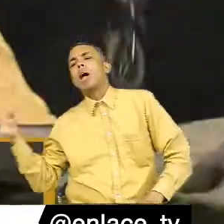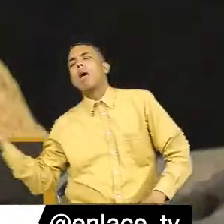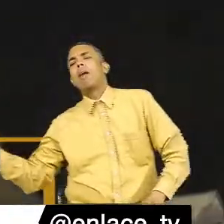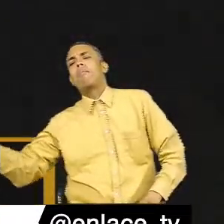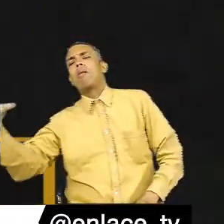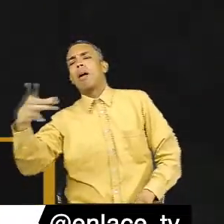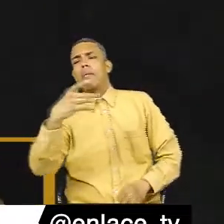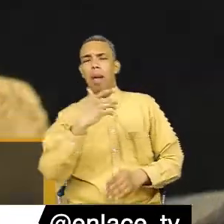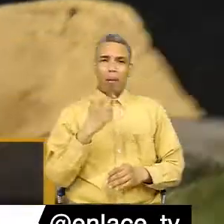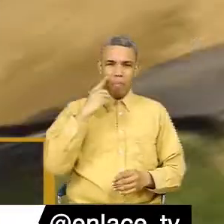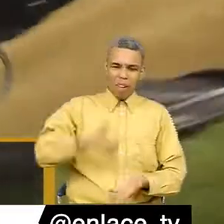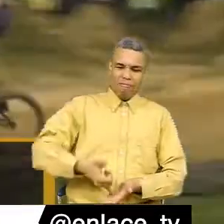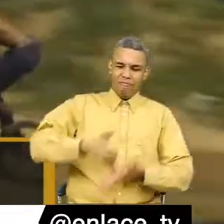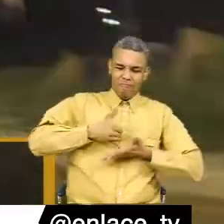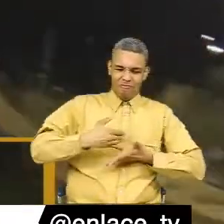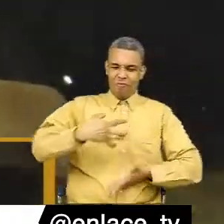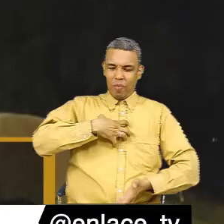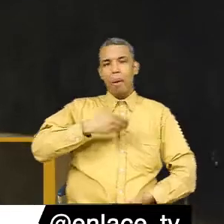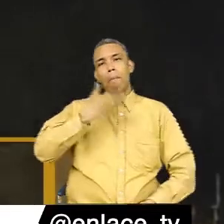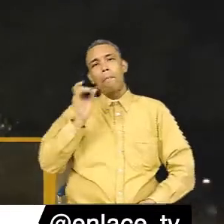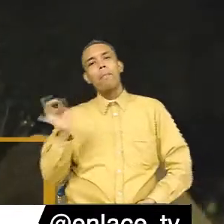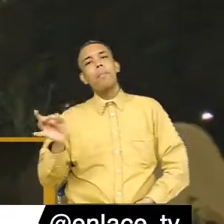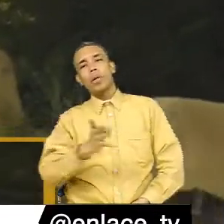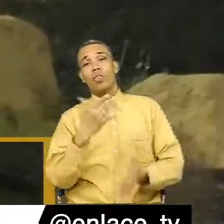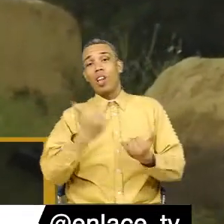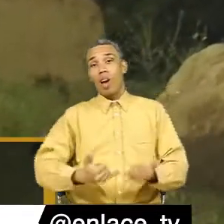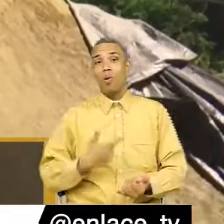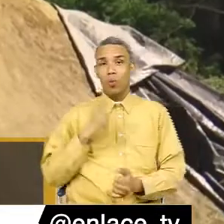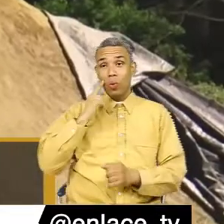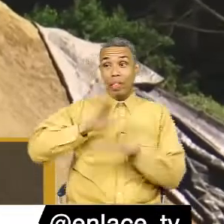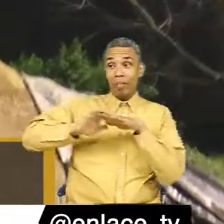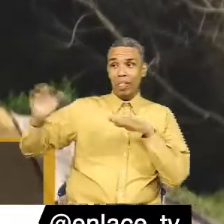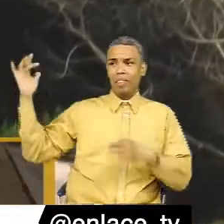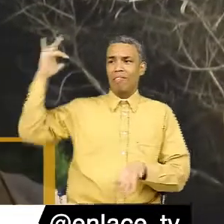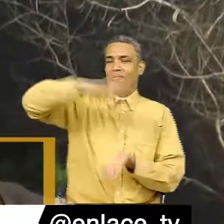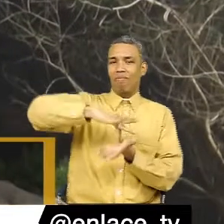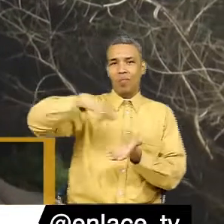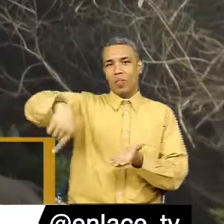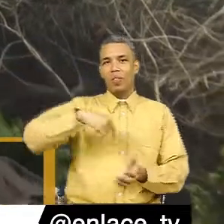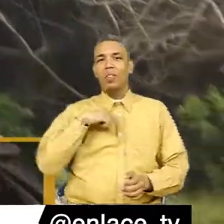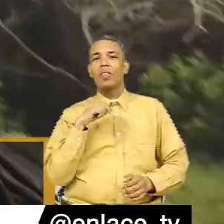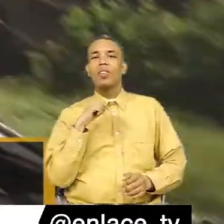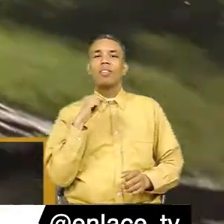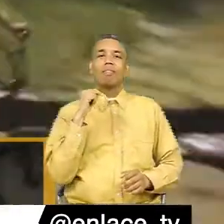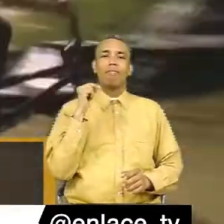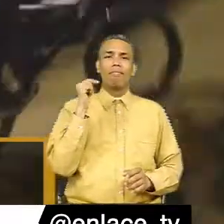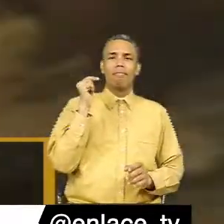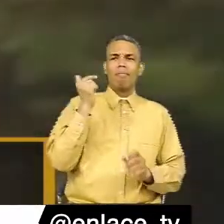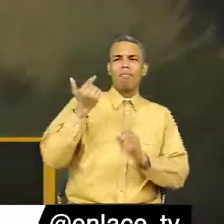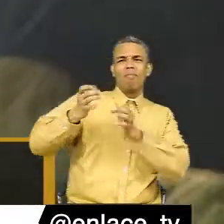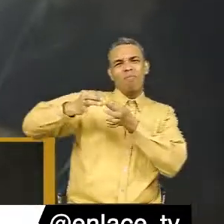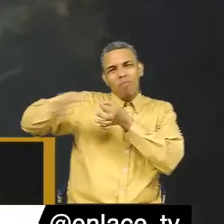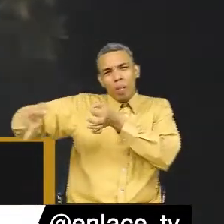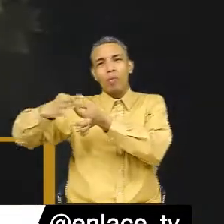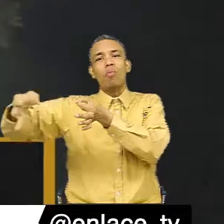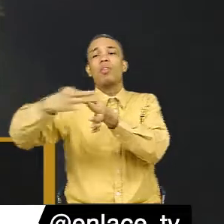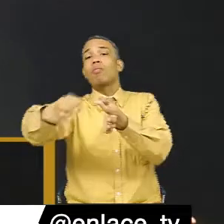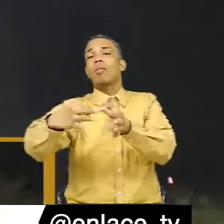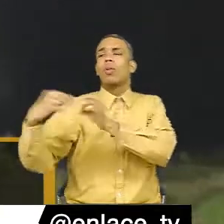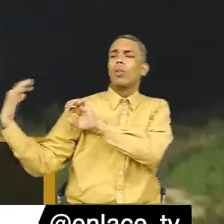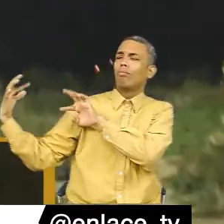Jam, que se cumplió en este país. Y hoy convoca a un evento departamental en el que se aspira a participen más de 100 deportistas de